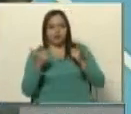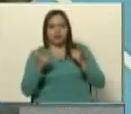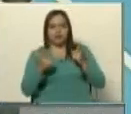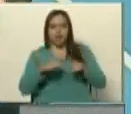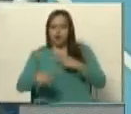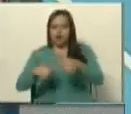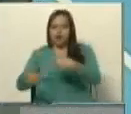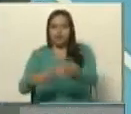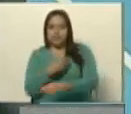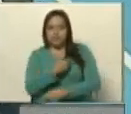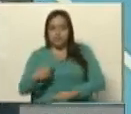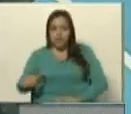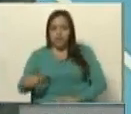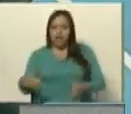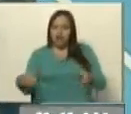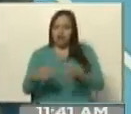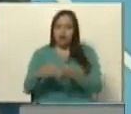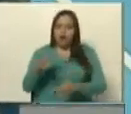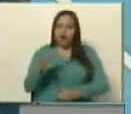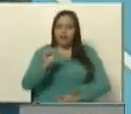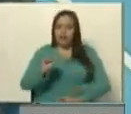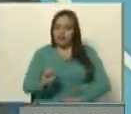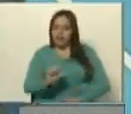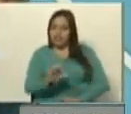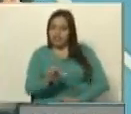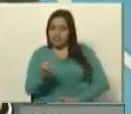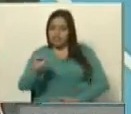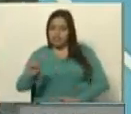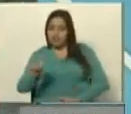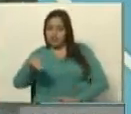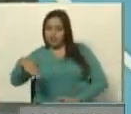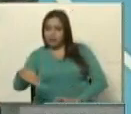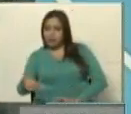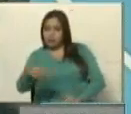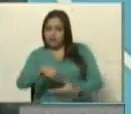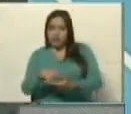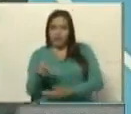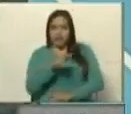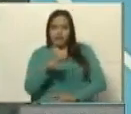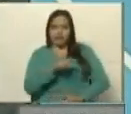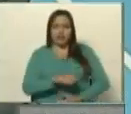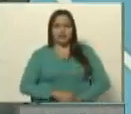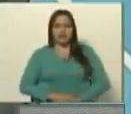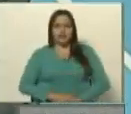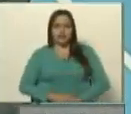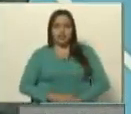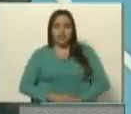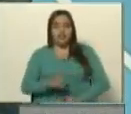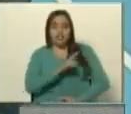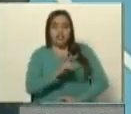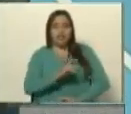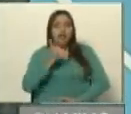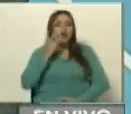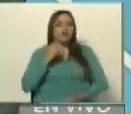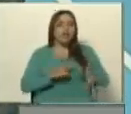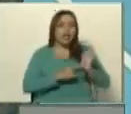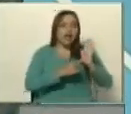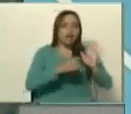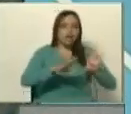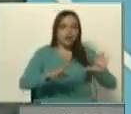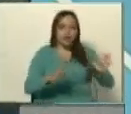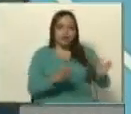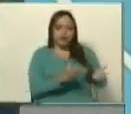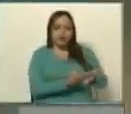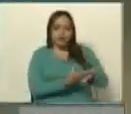que quería el fascismo en Venezuela y desde Venezuela, un ejemplo al mundo. Eso es importante destacarlo. El empeño